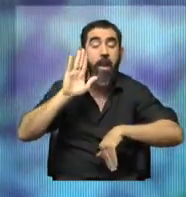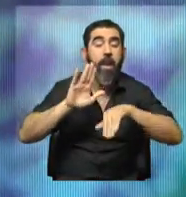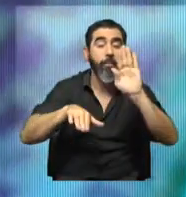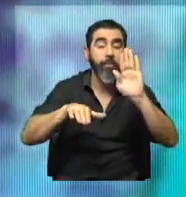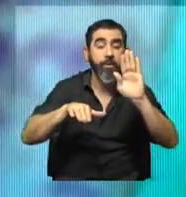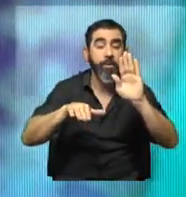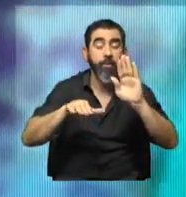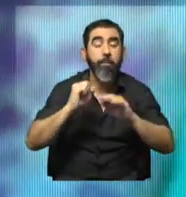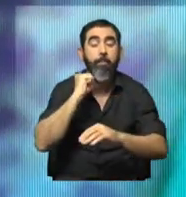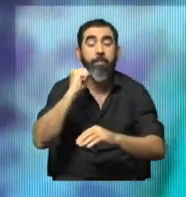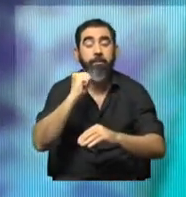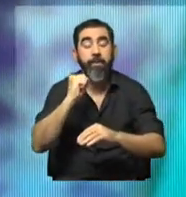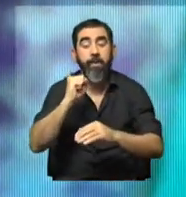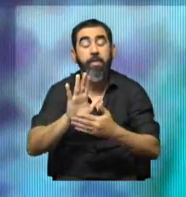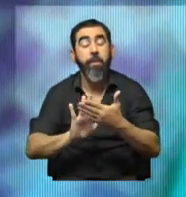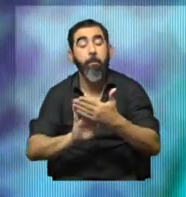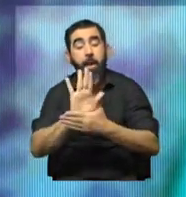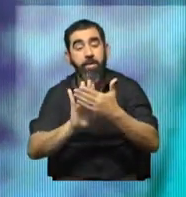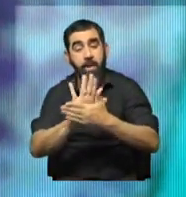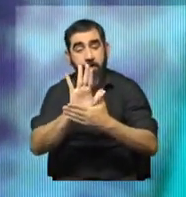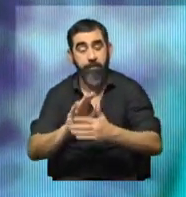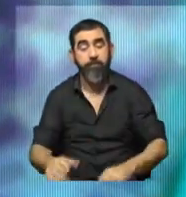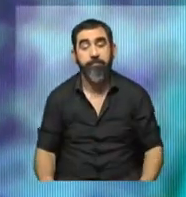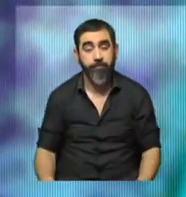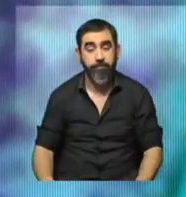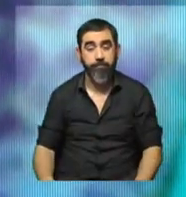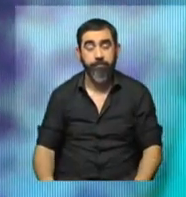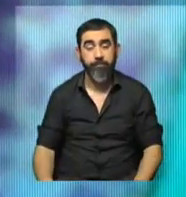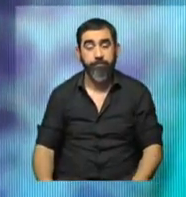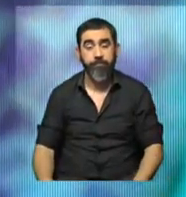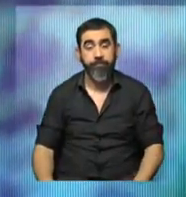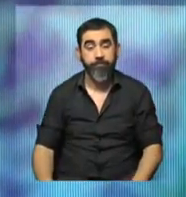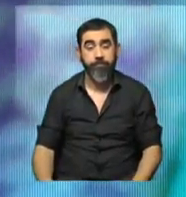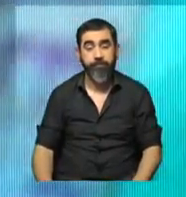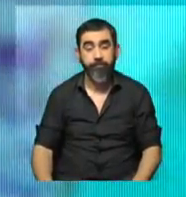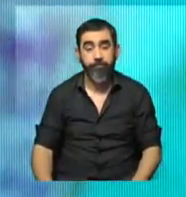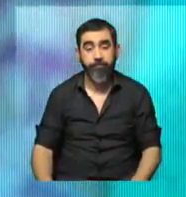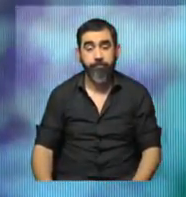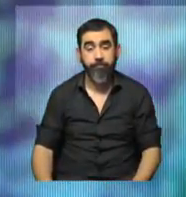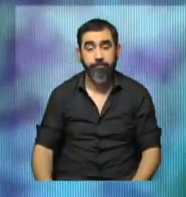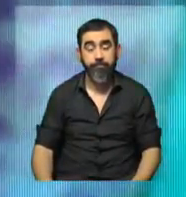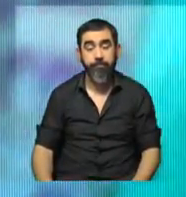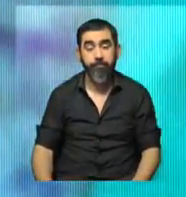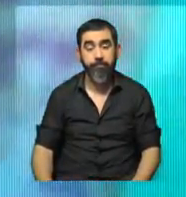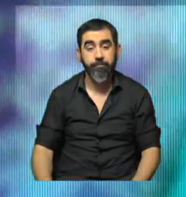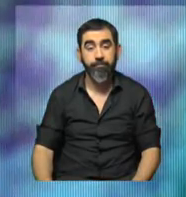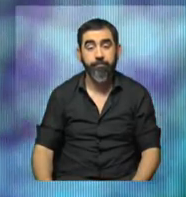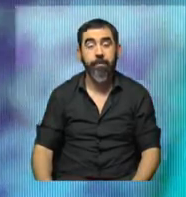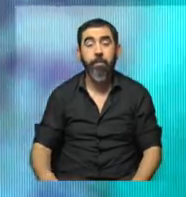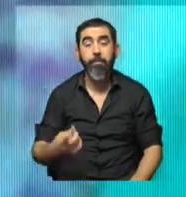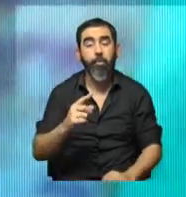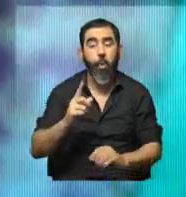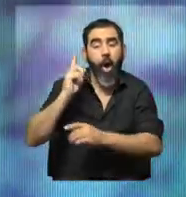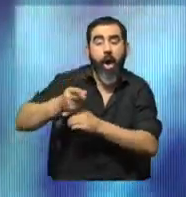tiende a ser más matutina. Pero bueno, eso está bueno, que este concepto no es rígido